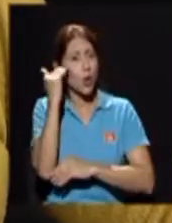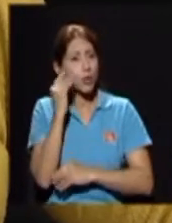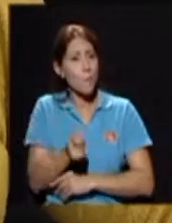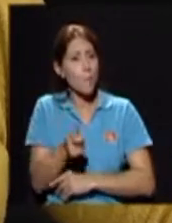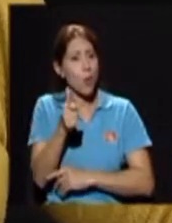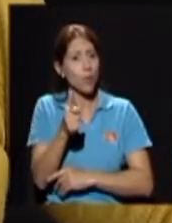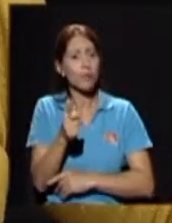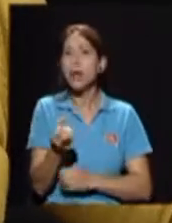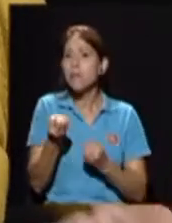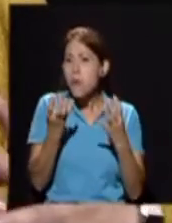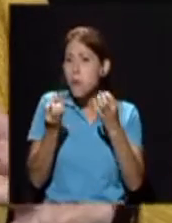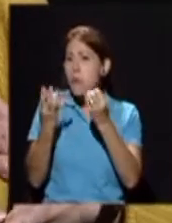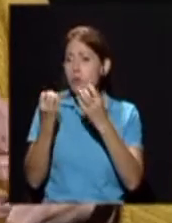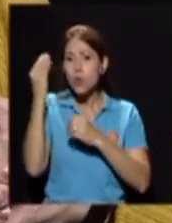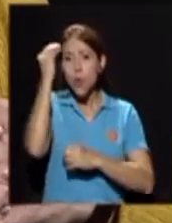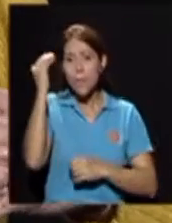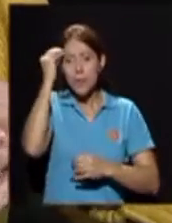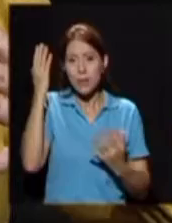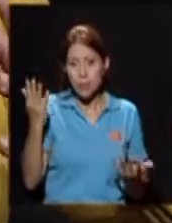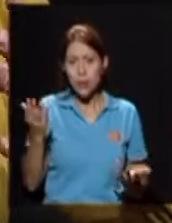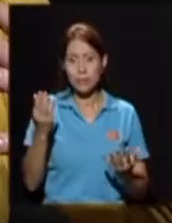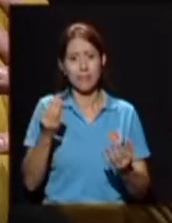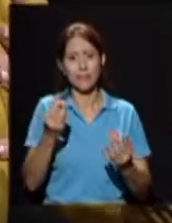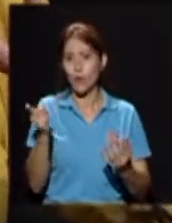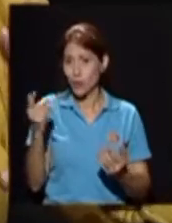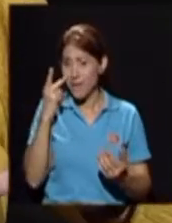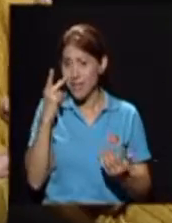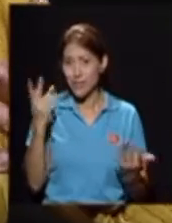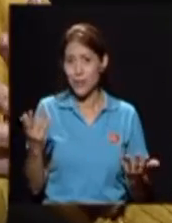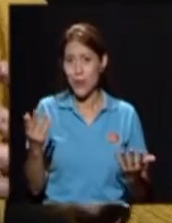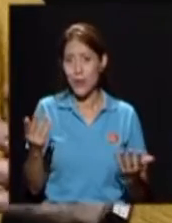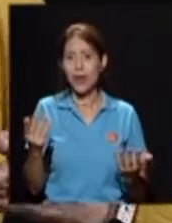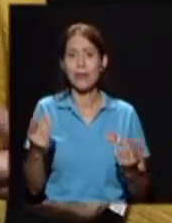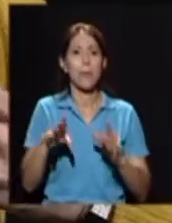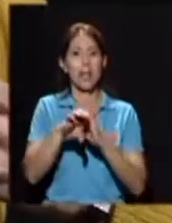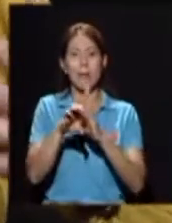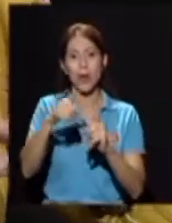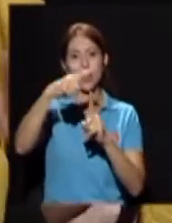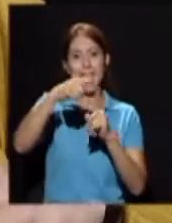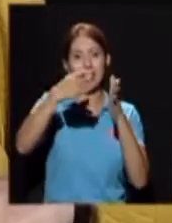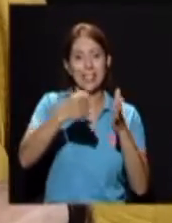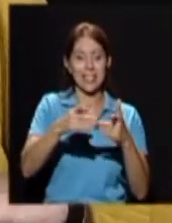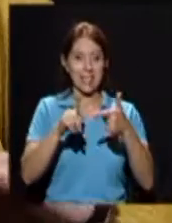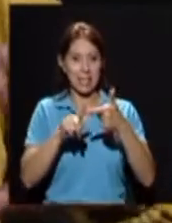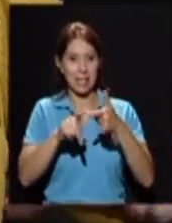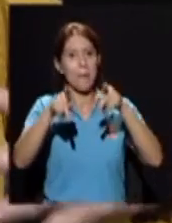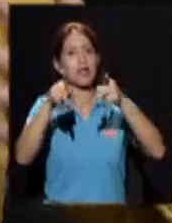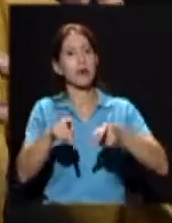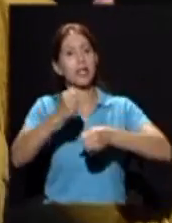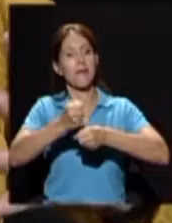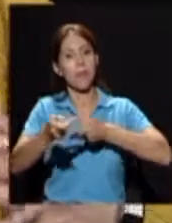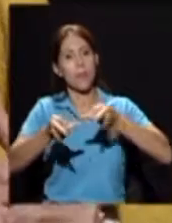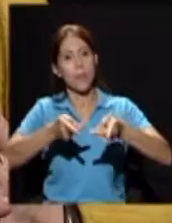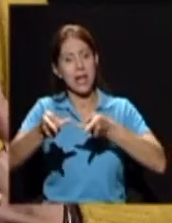mucho, porque no sé si usted ha visto, pero los taxistas, el pulpero de la esquina, todo